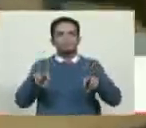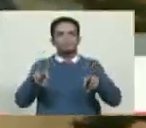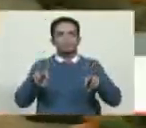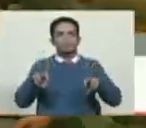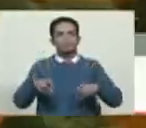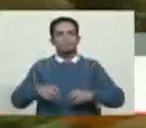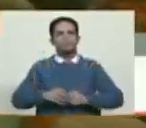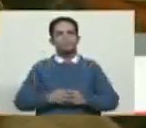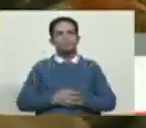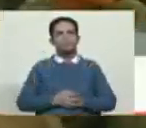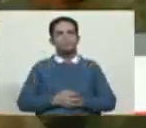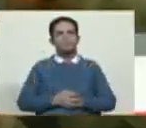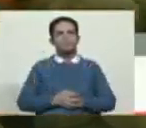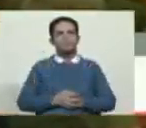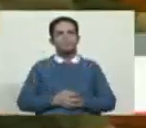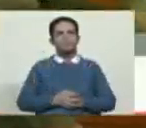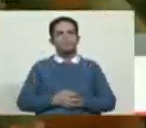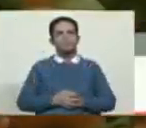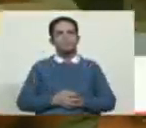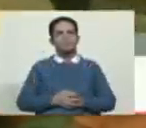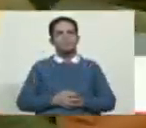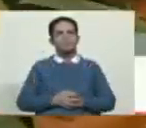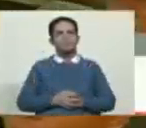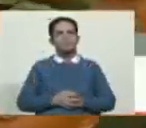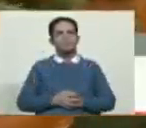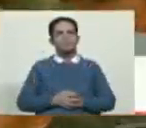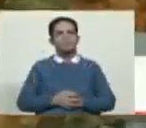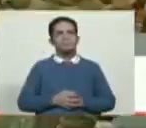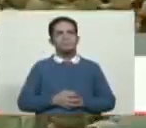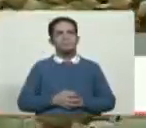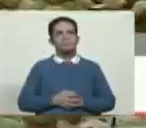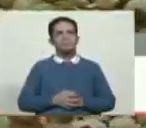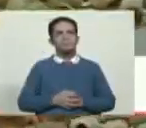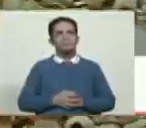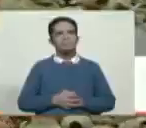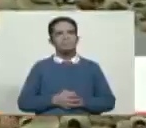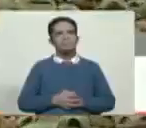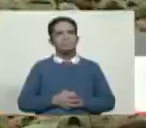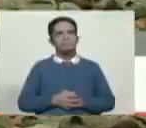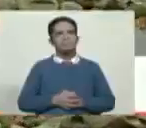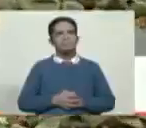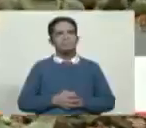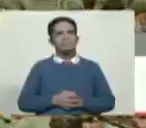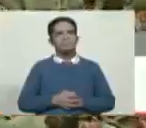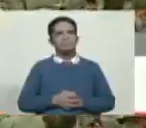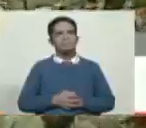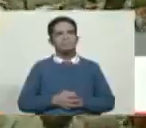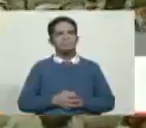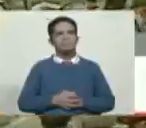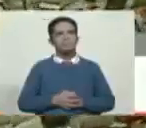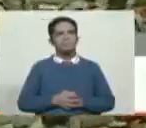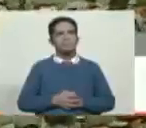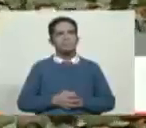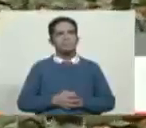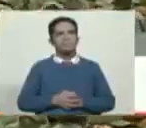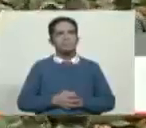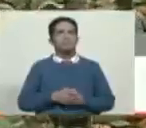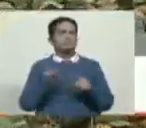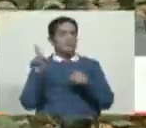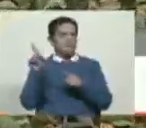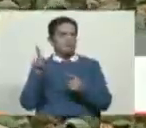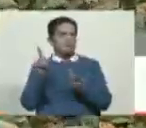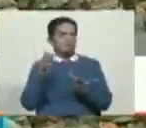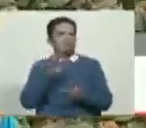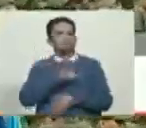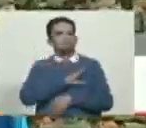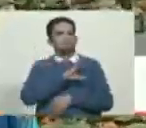y recibimiento que le dan los soldados, en lo que hemos destacado parte de las tradiciones y parte